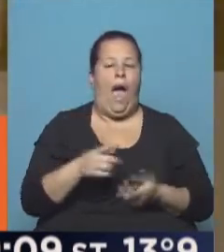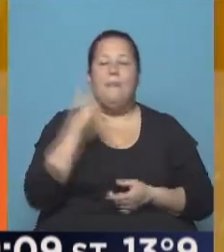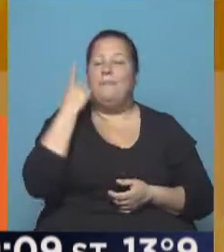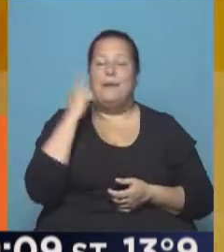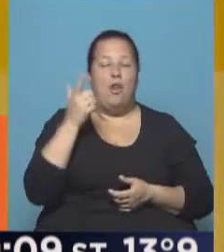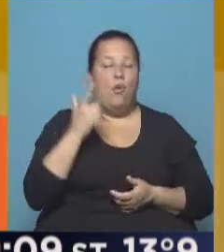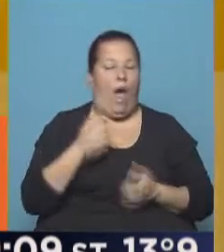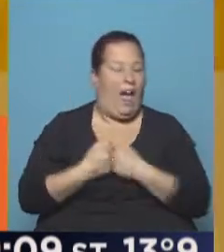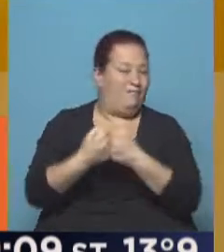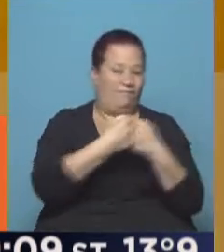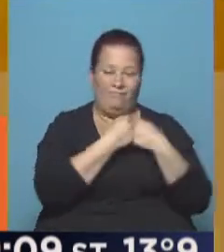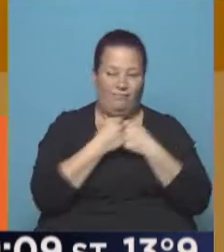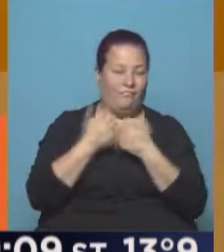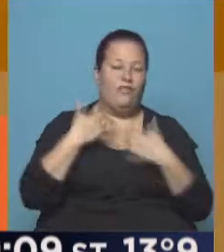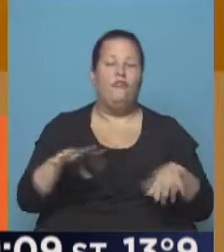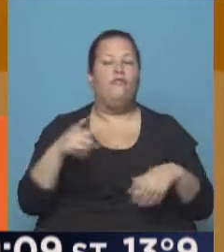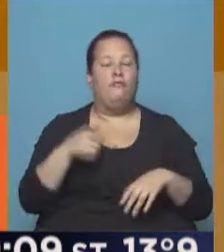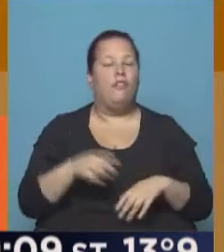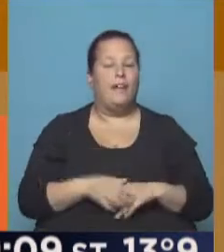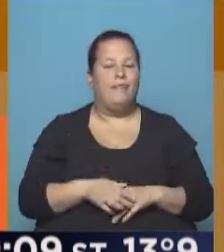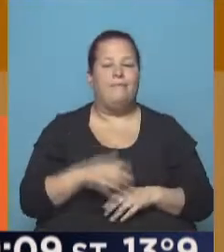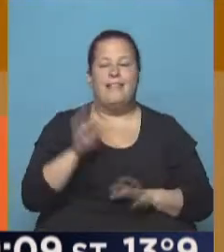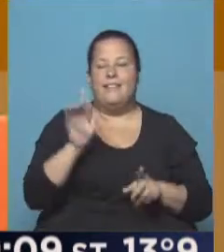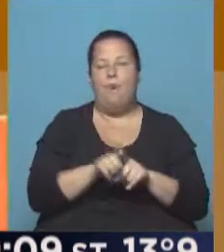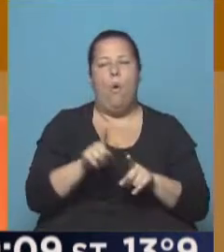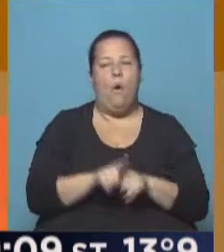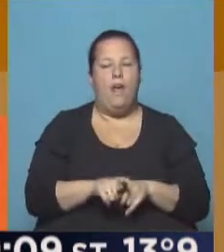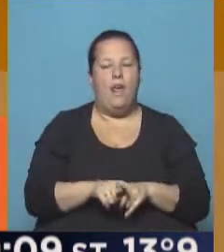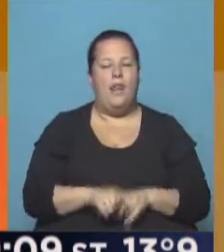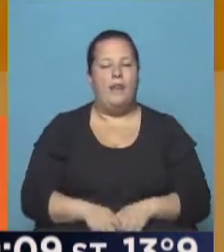principio unanimidad, esto fue, digamos, casi un